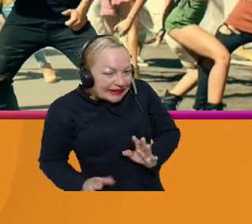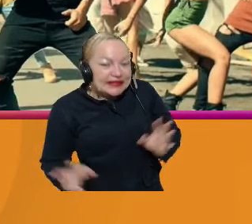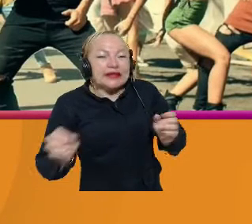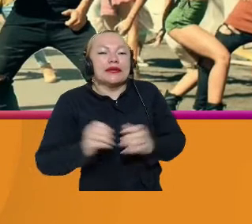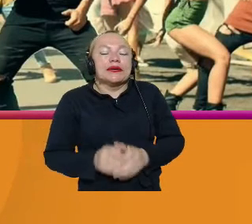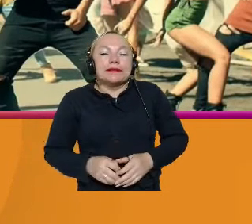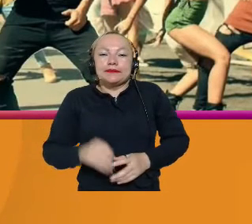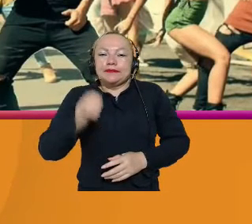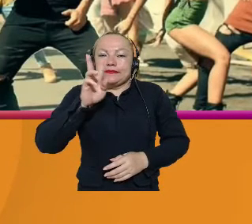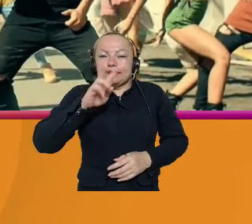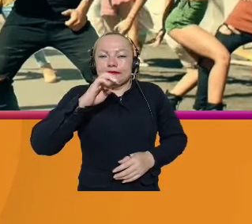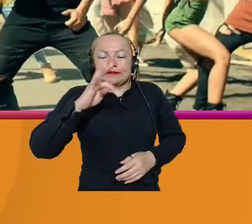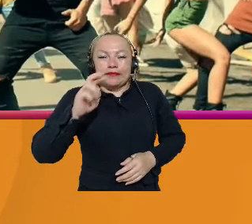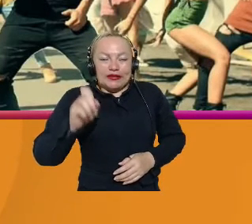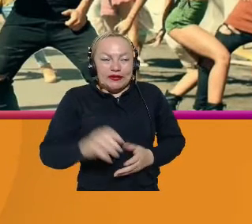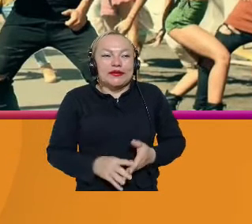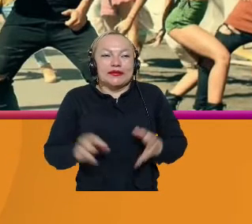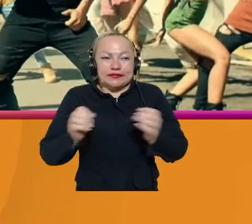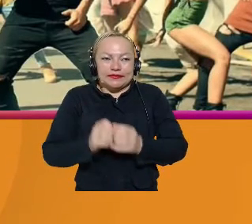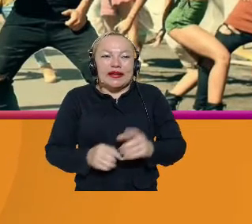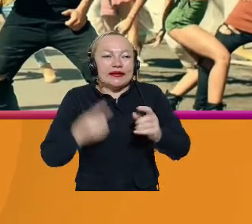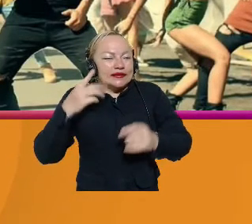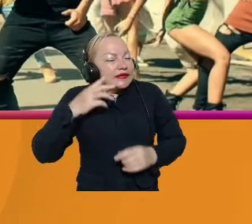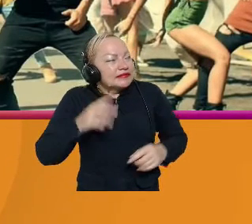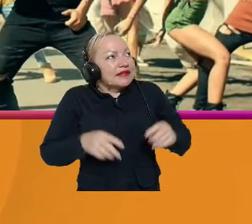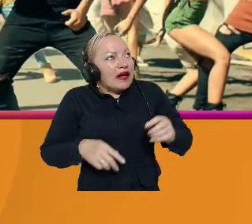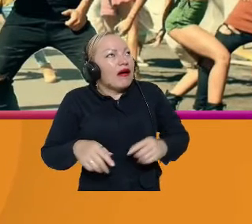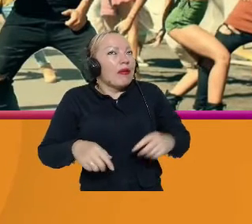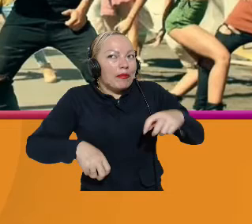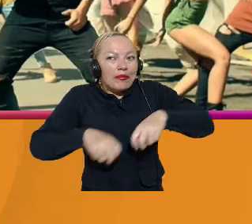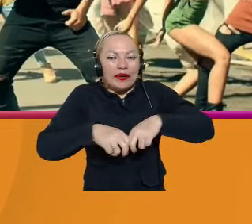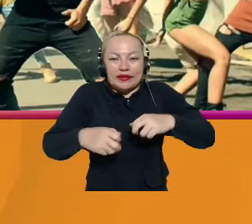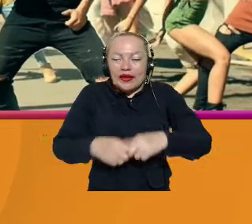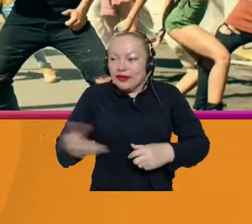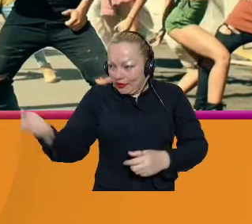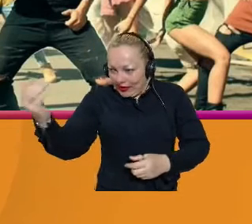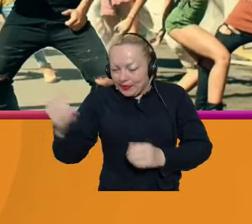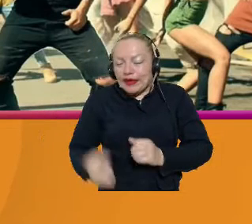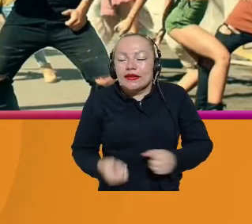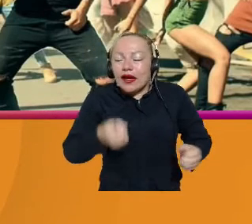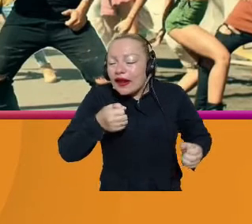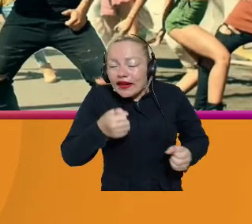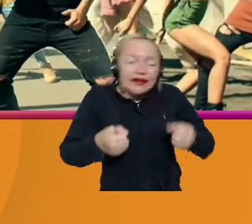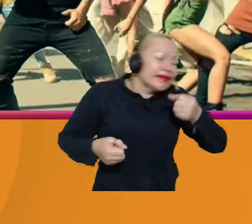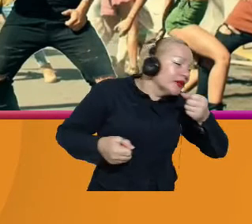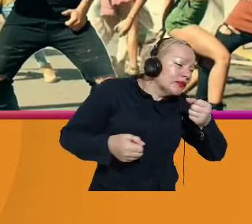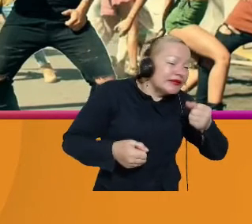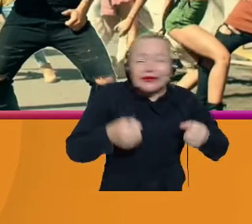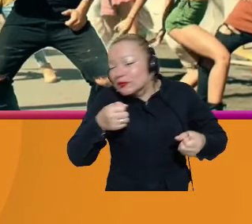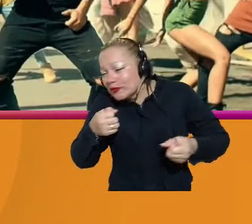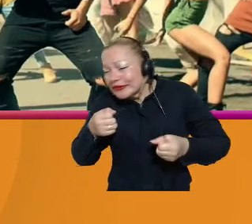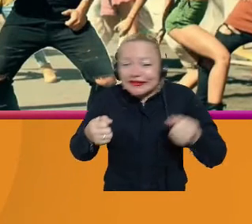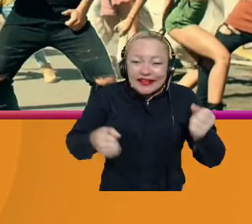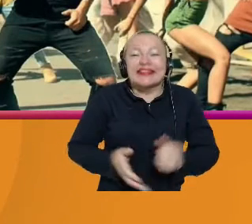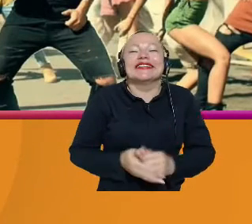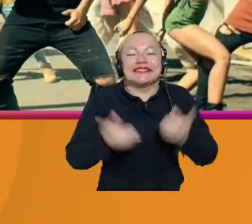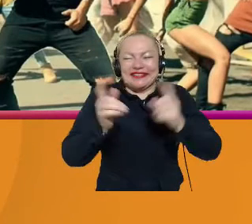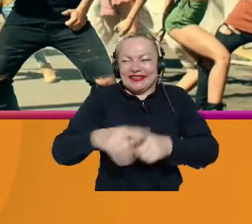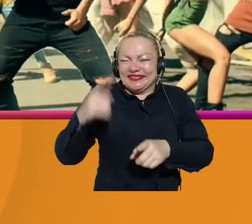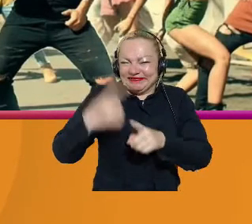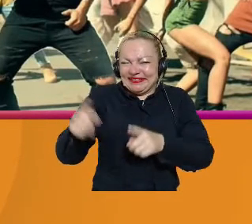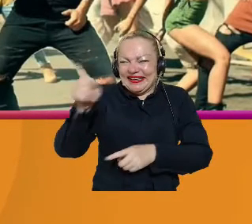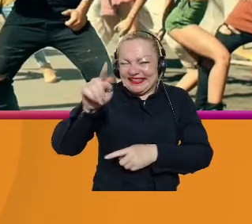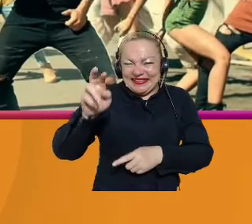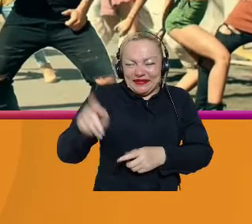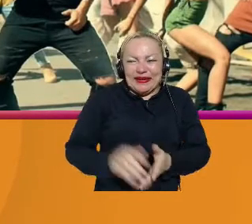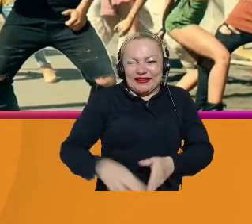Víctor Manuel canta canciones de reggaetón con algunos otros artistas. Silvestre Dangón. Sí, y